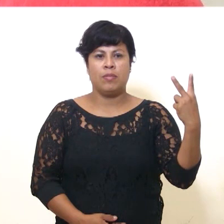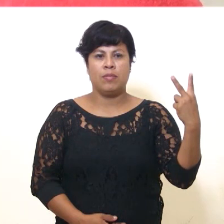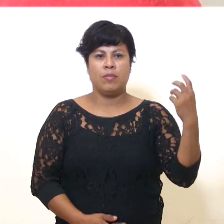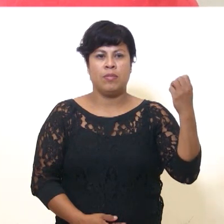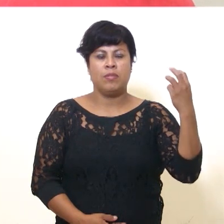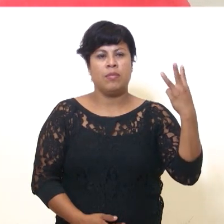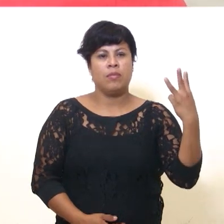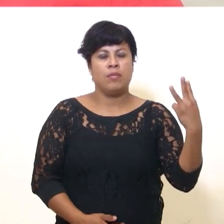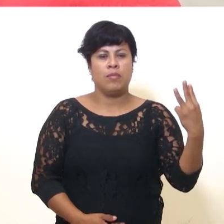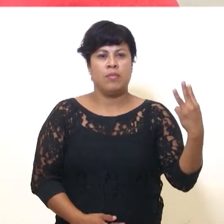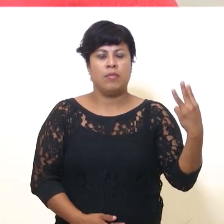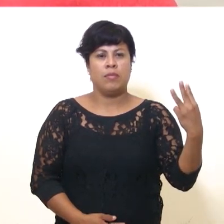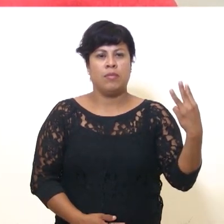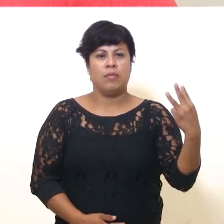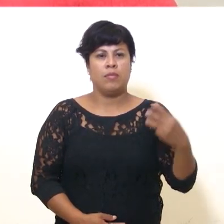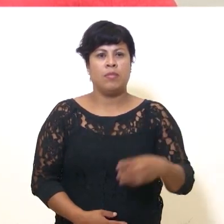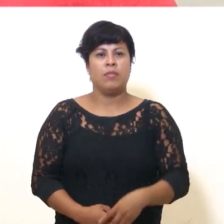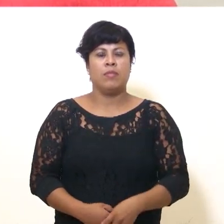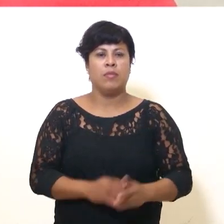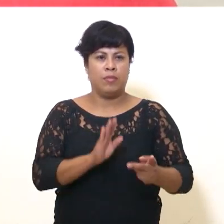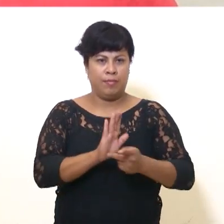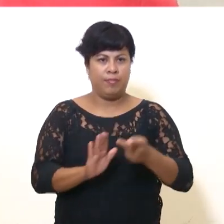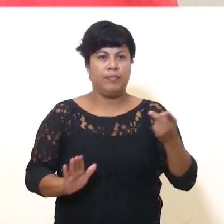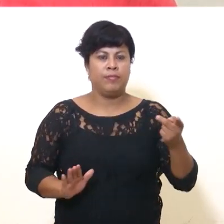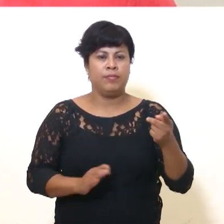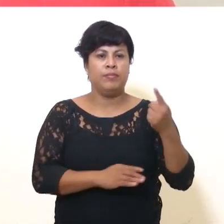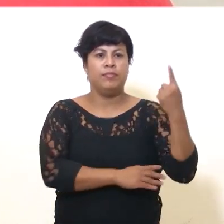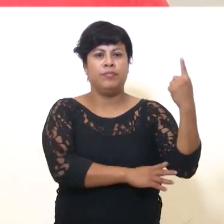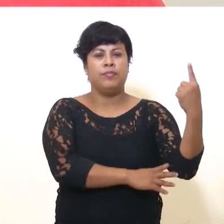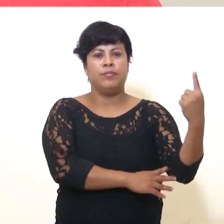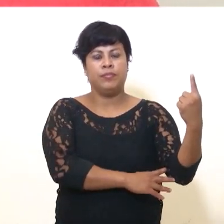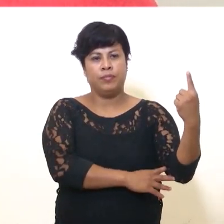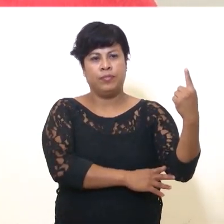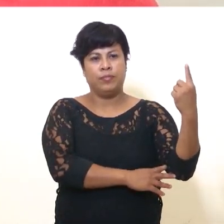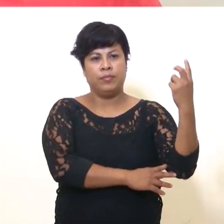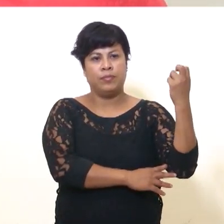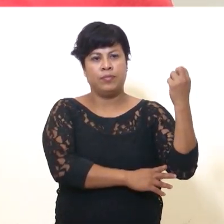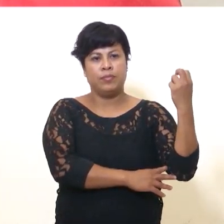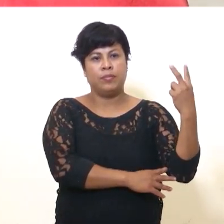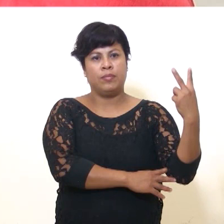2, 3. Nuevamente. 1,